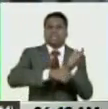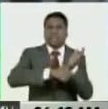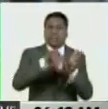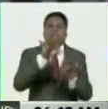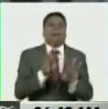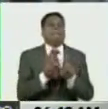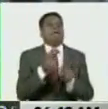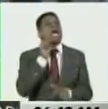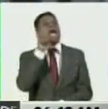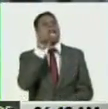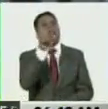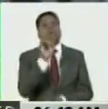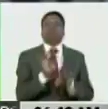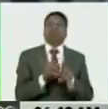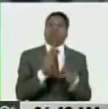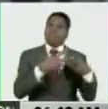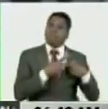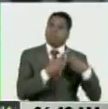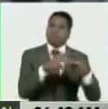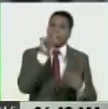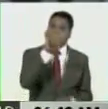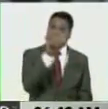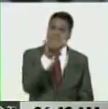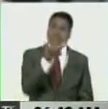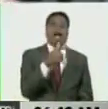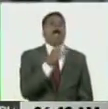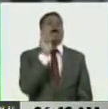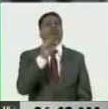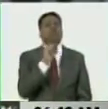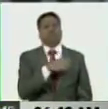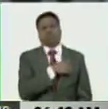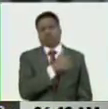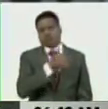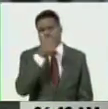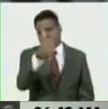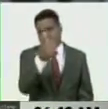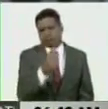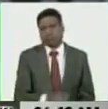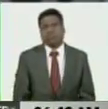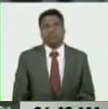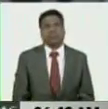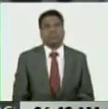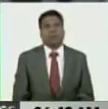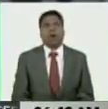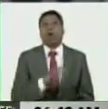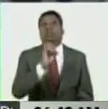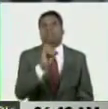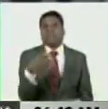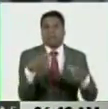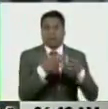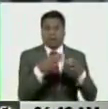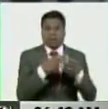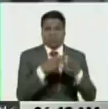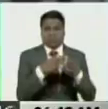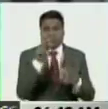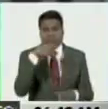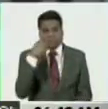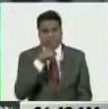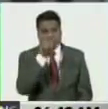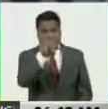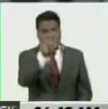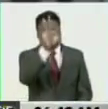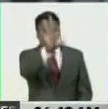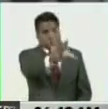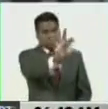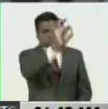verificar si ciertamente tu voluntad fue respetada y estás inscrito en el partido que tú escogiste o